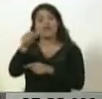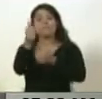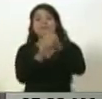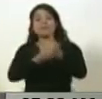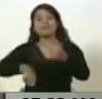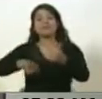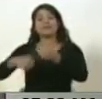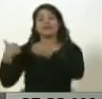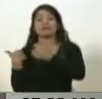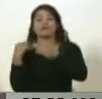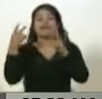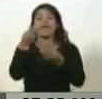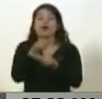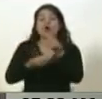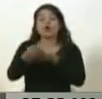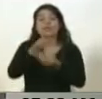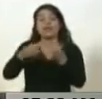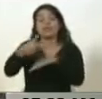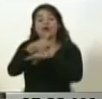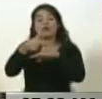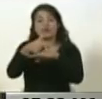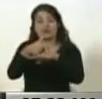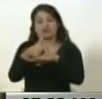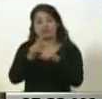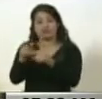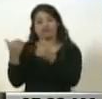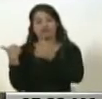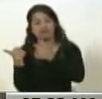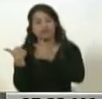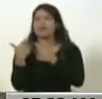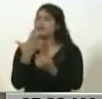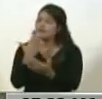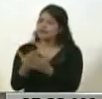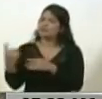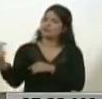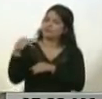área económica del gobierno bolivariano, por compartir estos minutos con